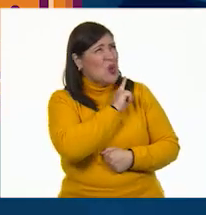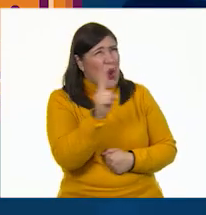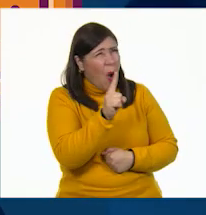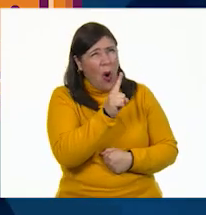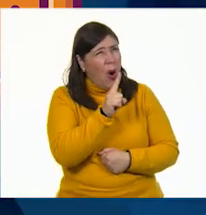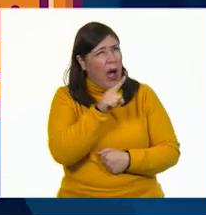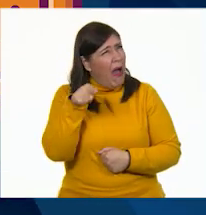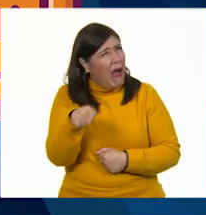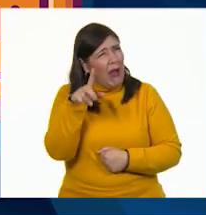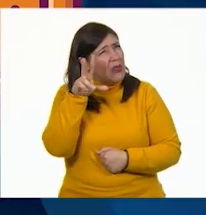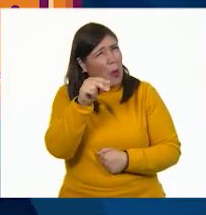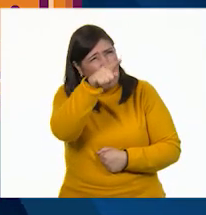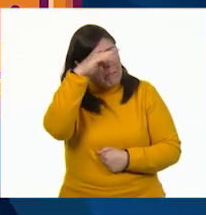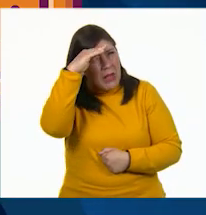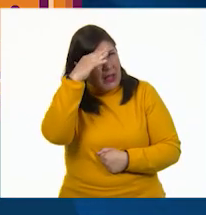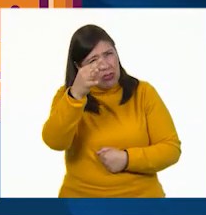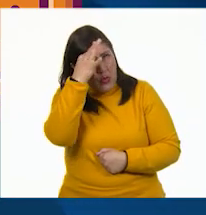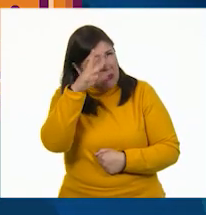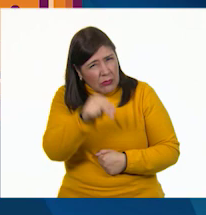piensan.